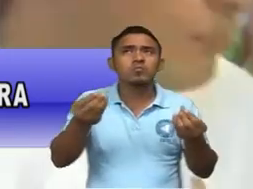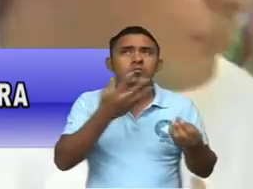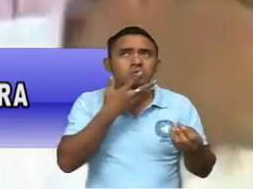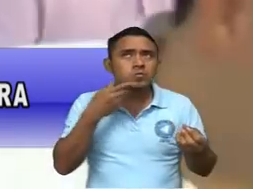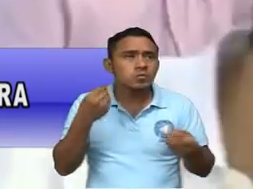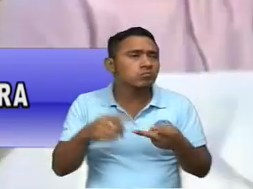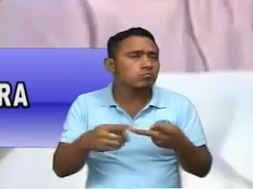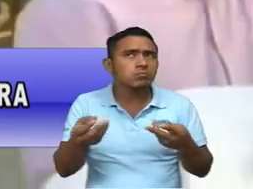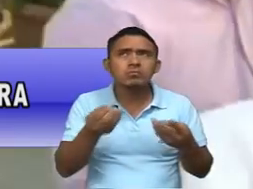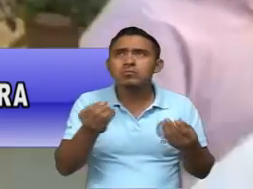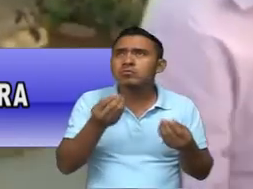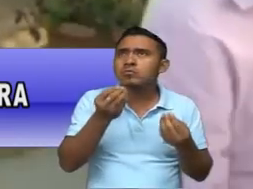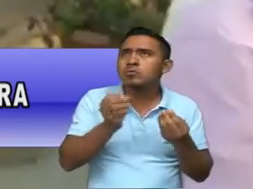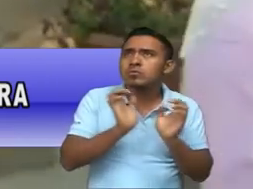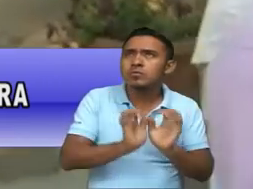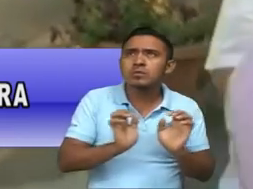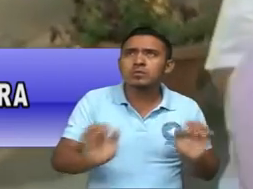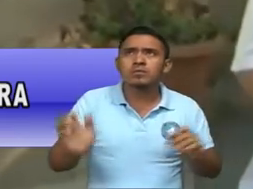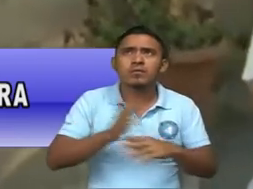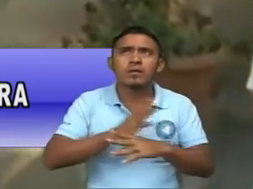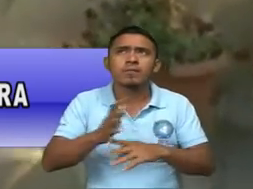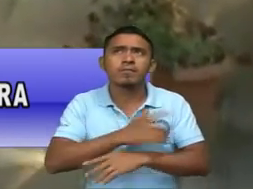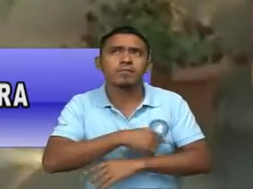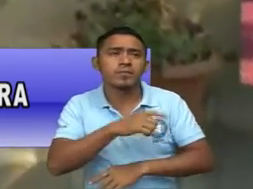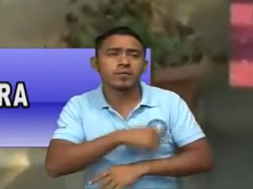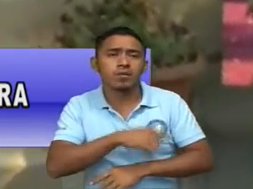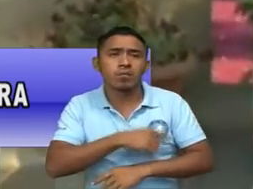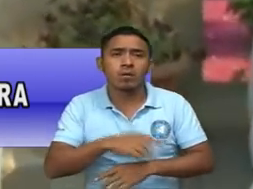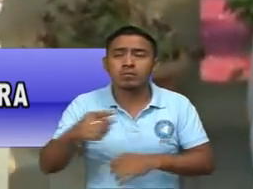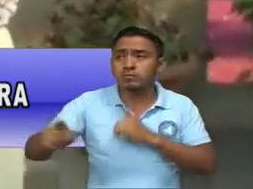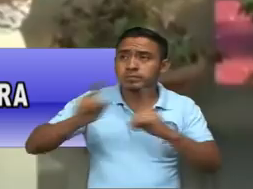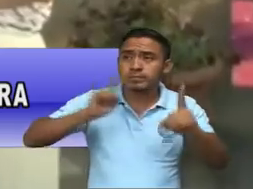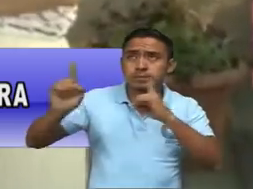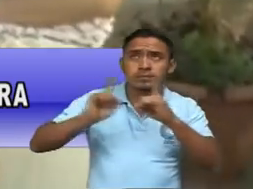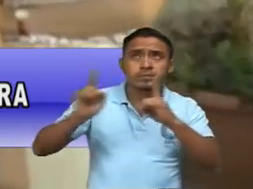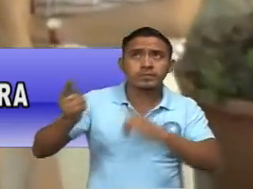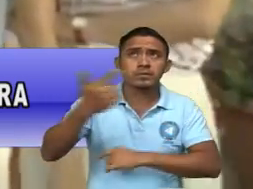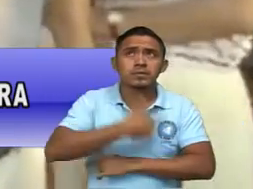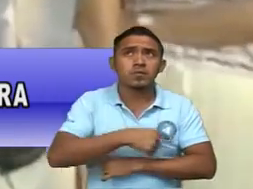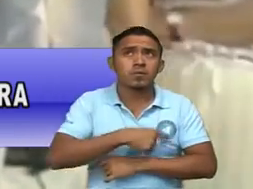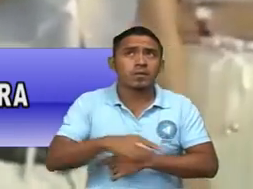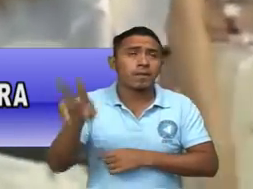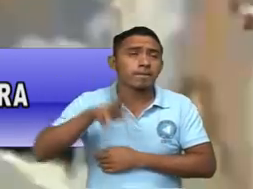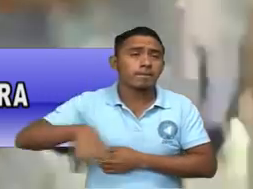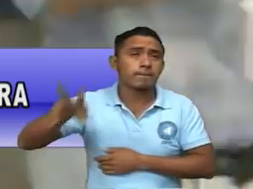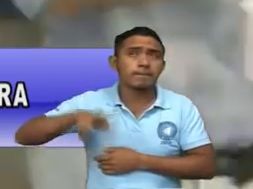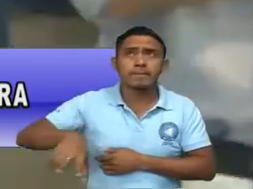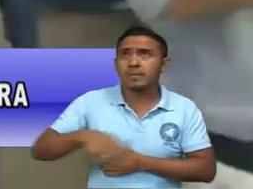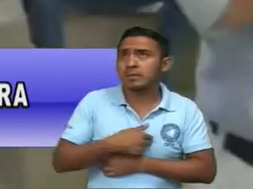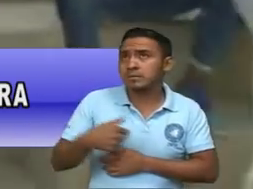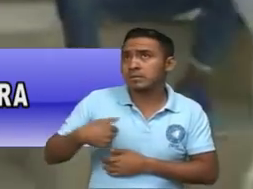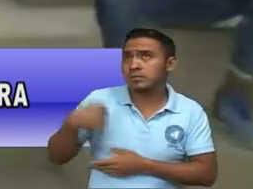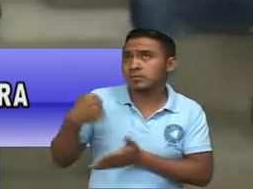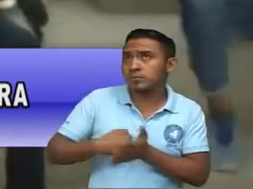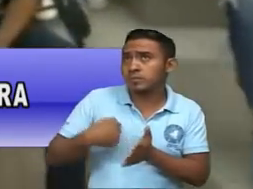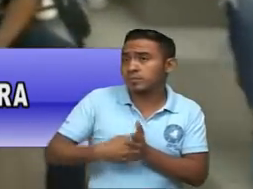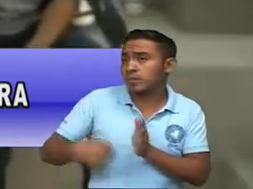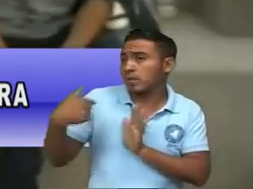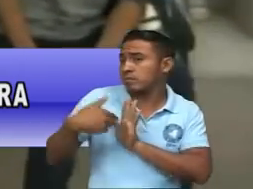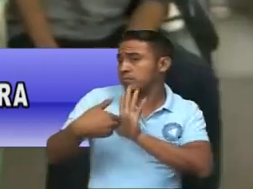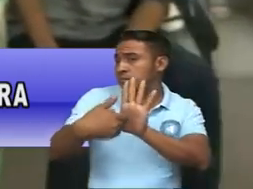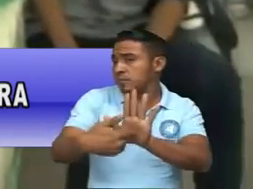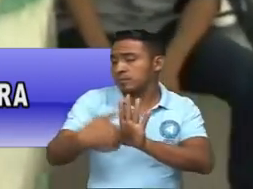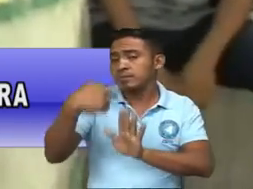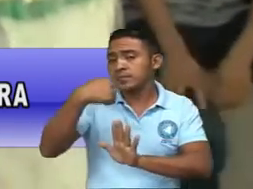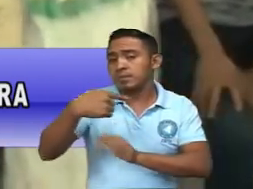niñez involucrada, los colegios, los concursos de las escuelas verdes, todo este esfuerzo que se viene realizando, y como apuntaba el diputado